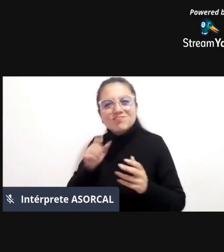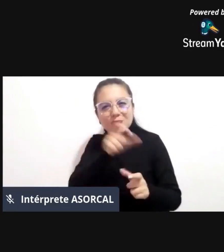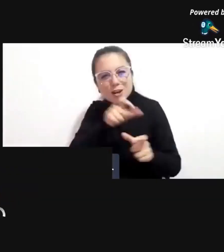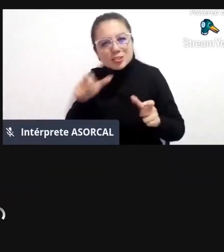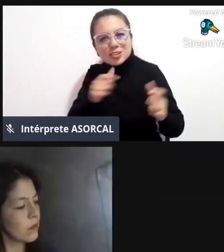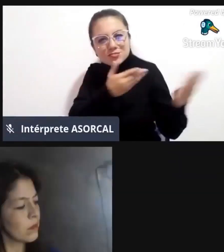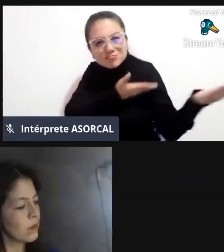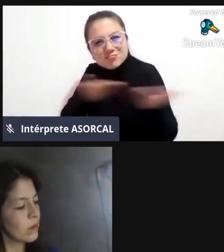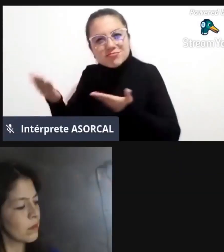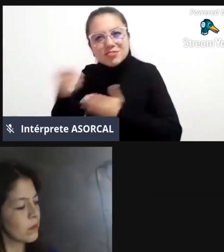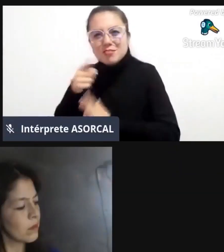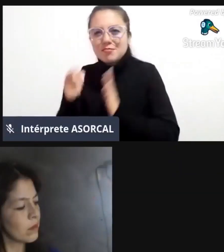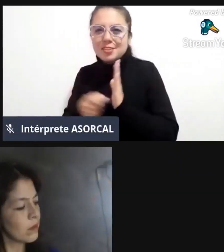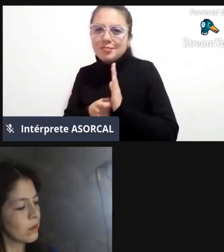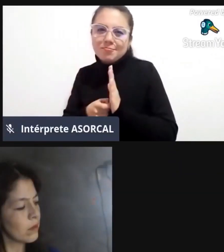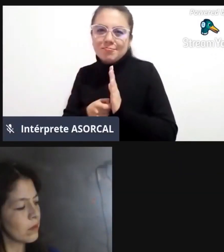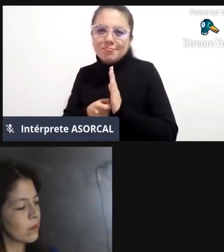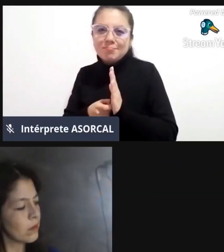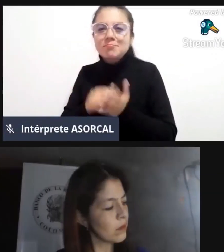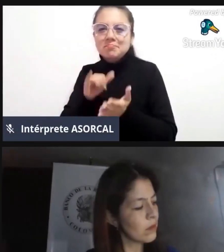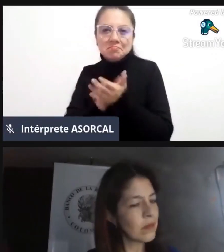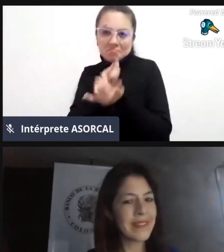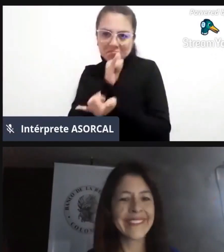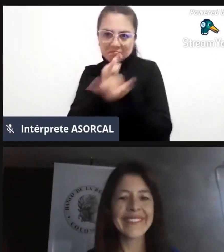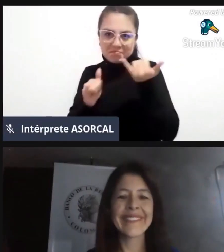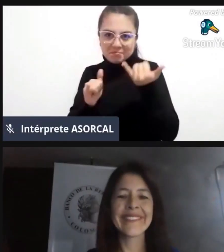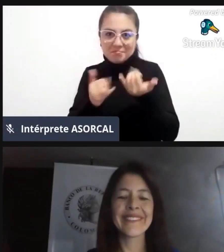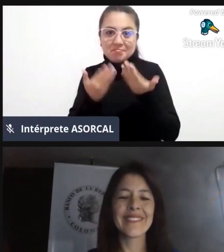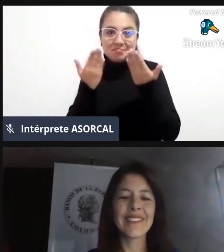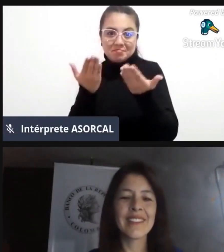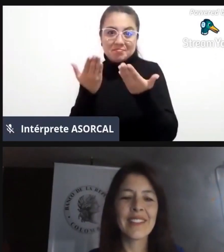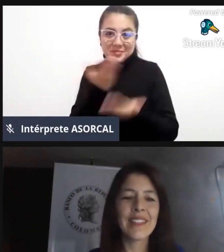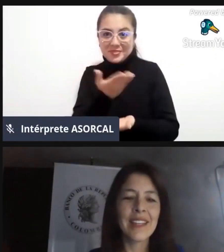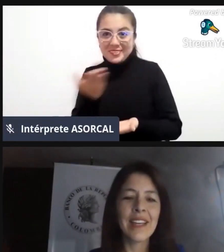termino y quedo a disposición de ustedes.